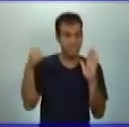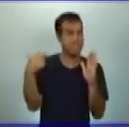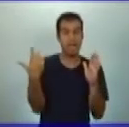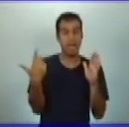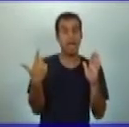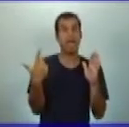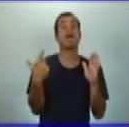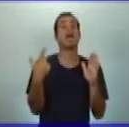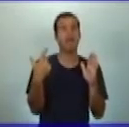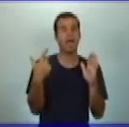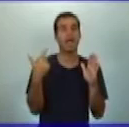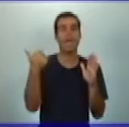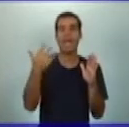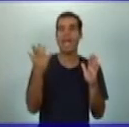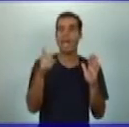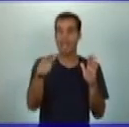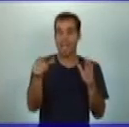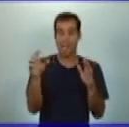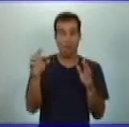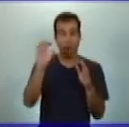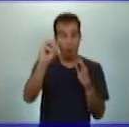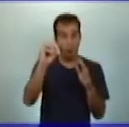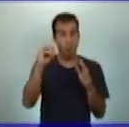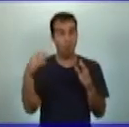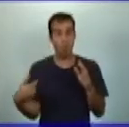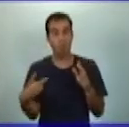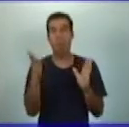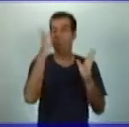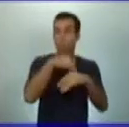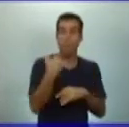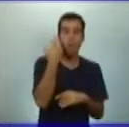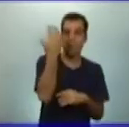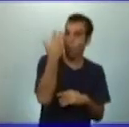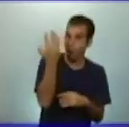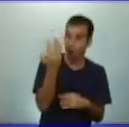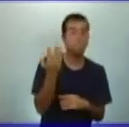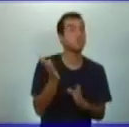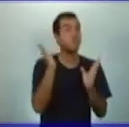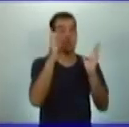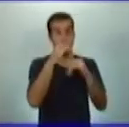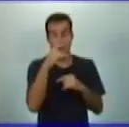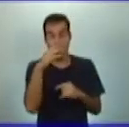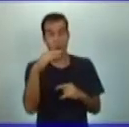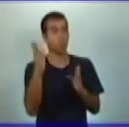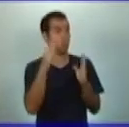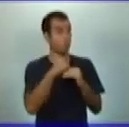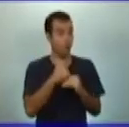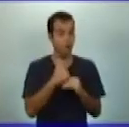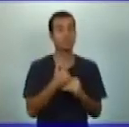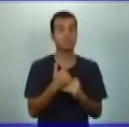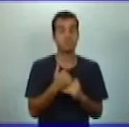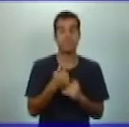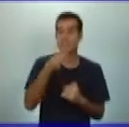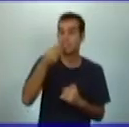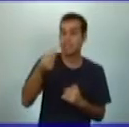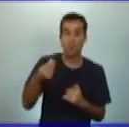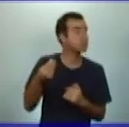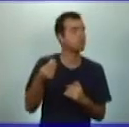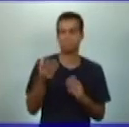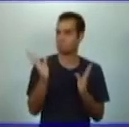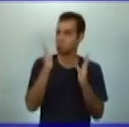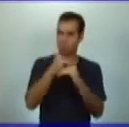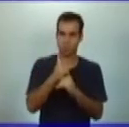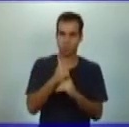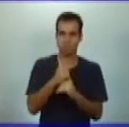es que es un gas que no tiene color, que no tiene olor y que no tiene sabor. También es algo más denso